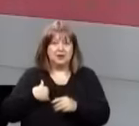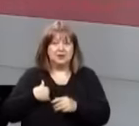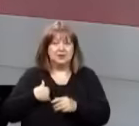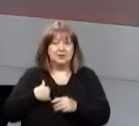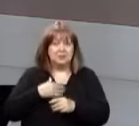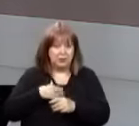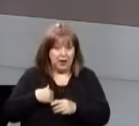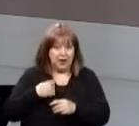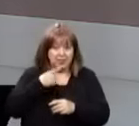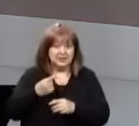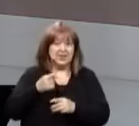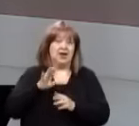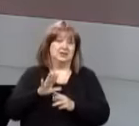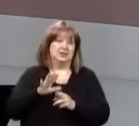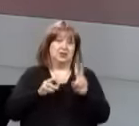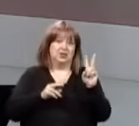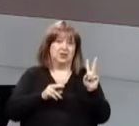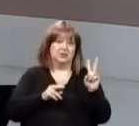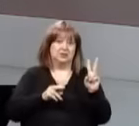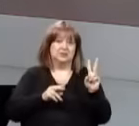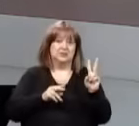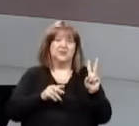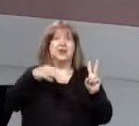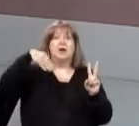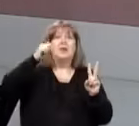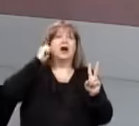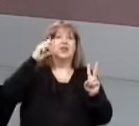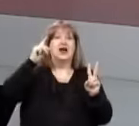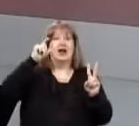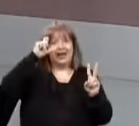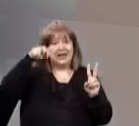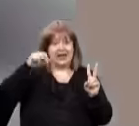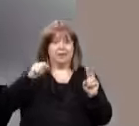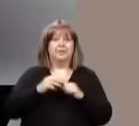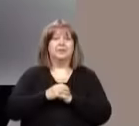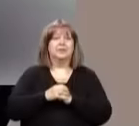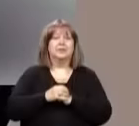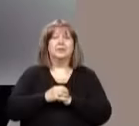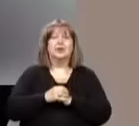existan dos seres así. Bueno, impresionante. Si les parece, la mamá, entonces Magdalena. Sí. Yo